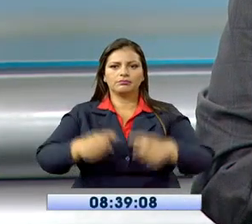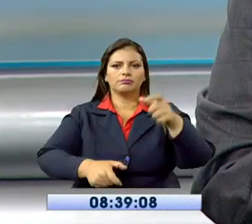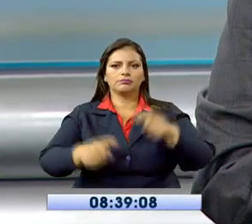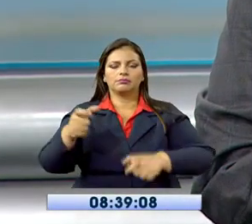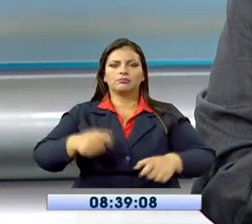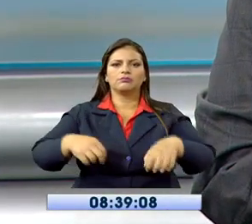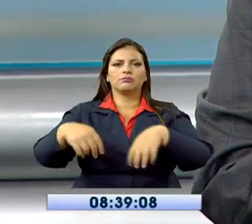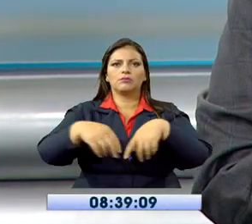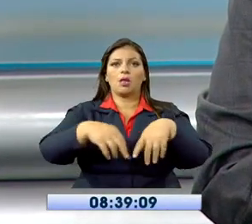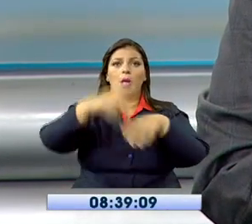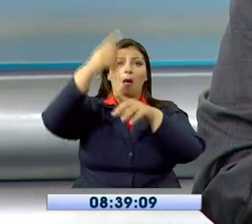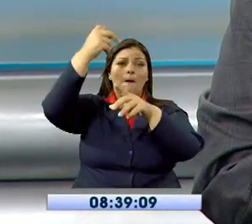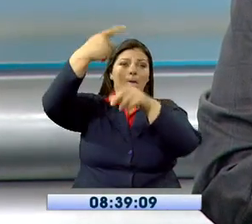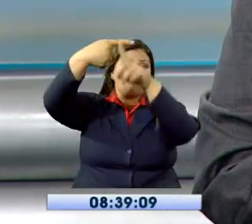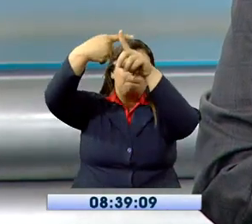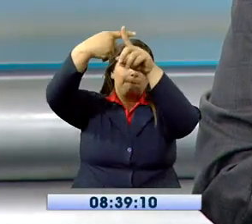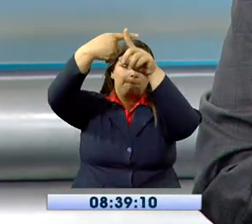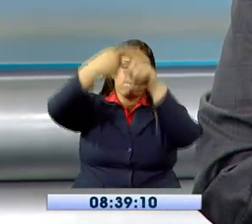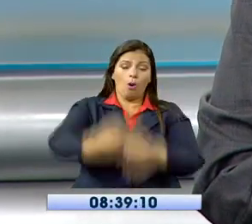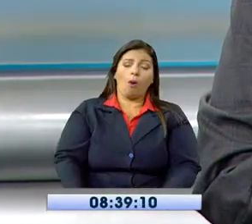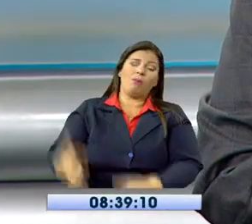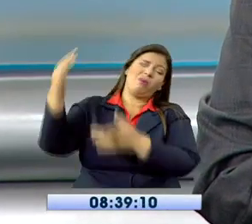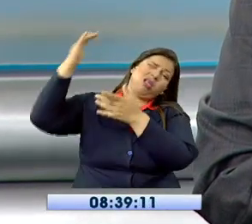felizmente, víctimas que lamentar.